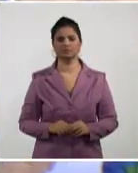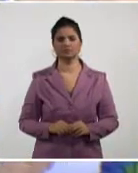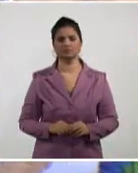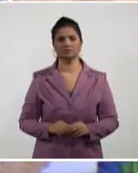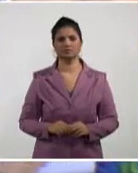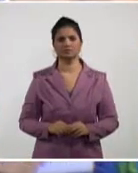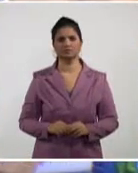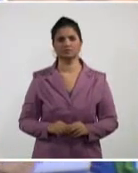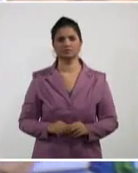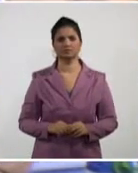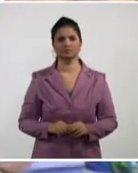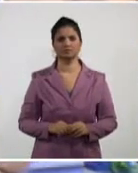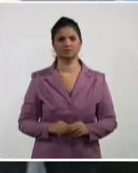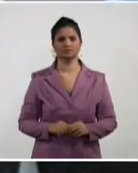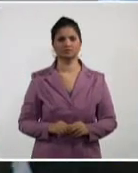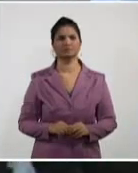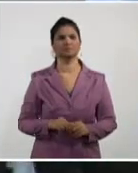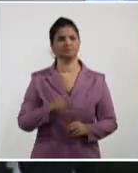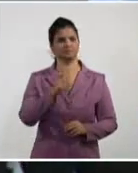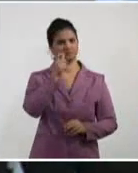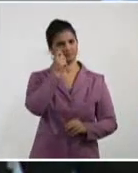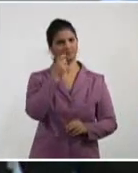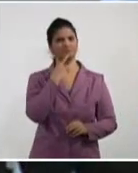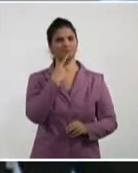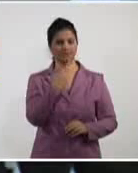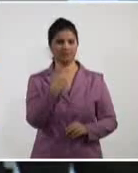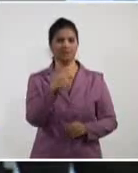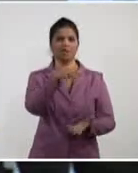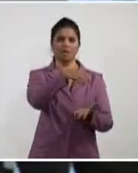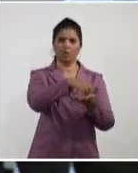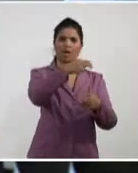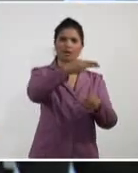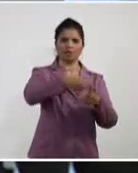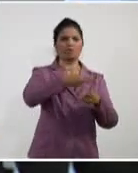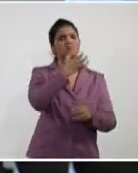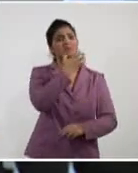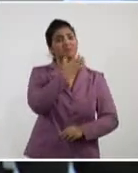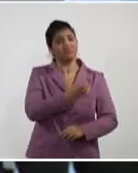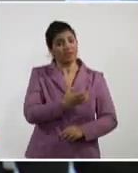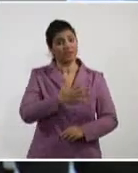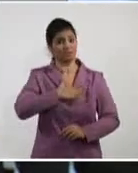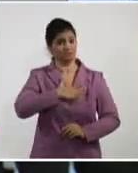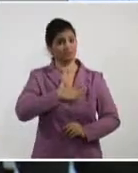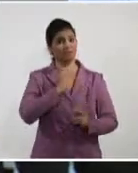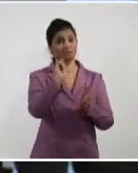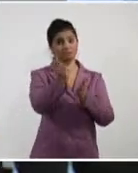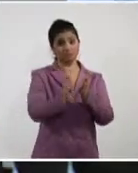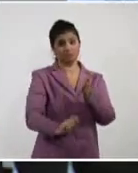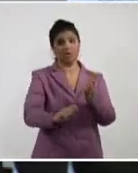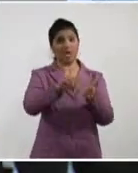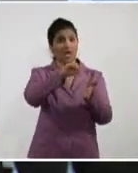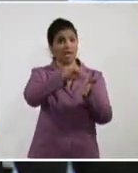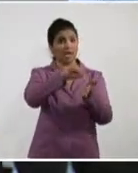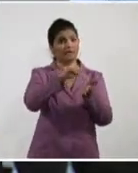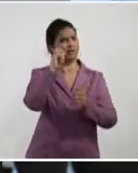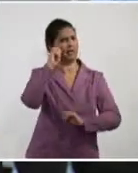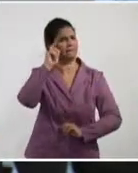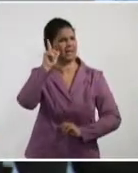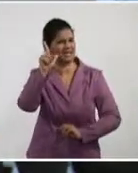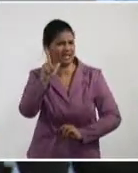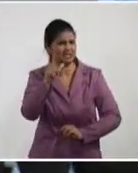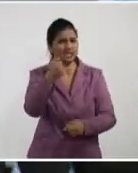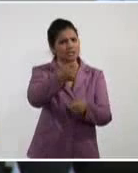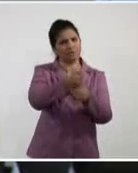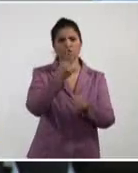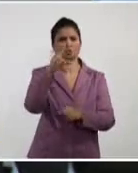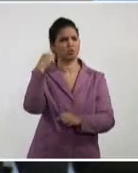Castro. El Centro Fidel Castro, con su editorial Ediciones Alejandro, una editorial relativamente joven, apenas 2 años de vida, le